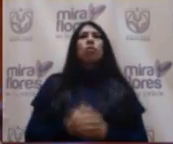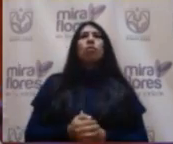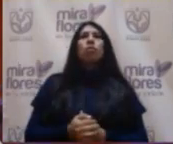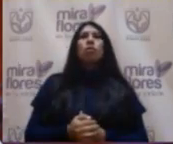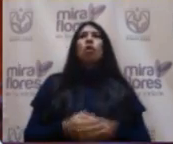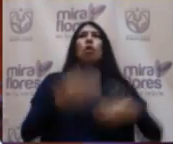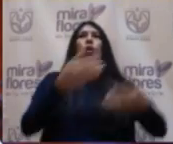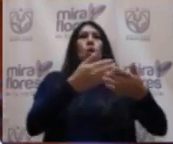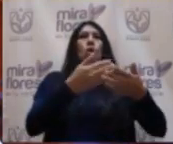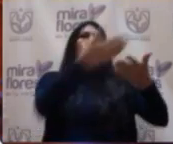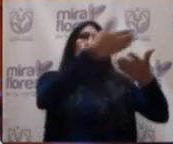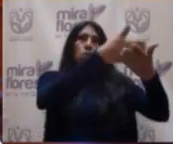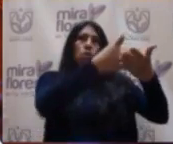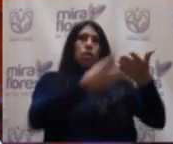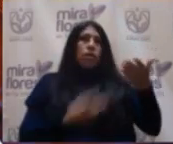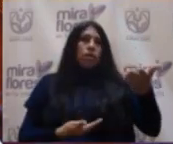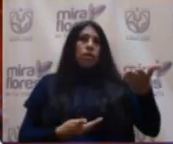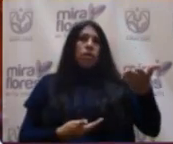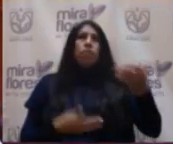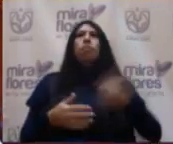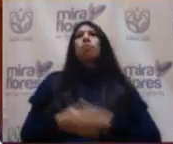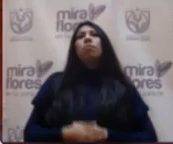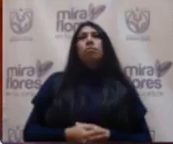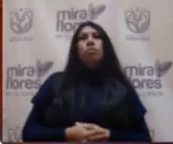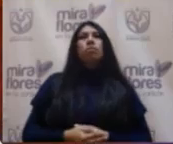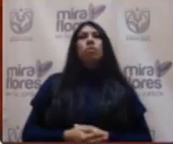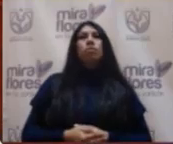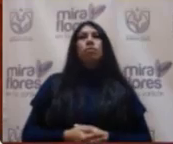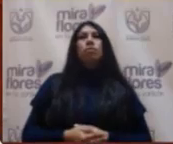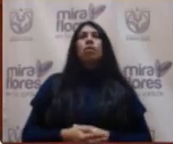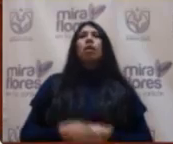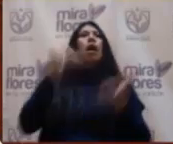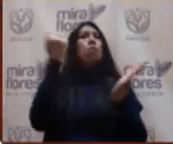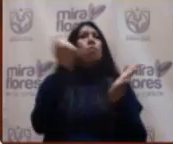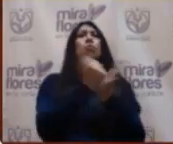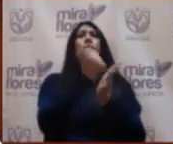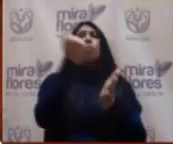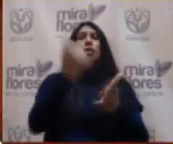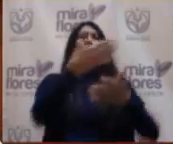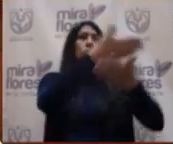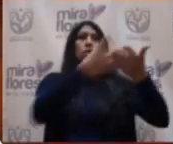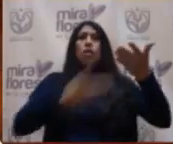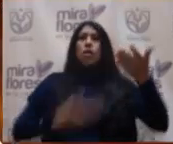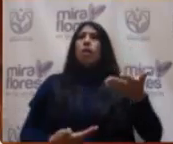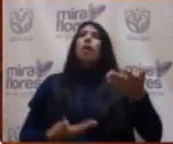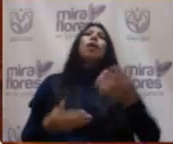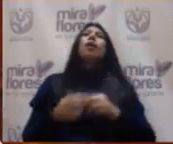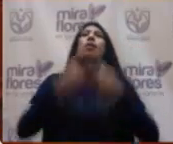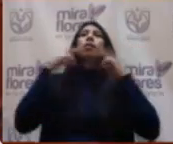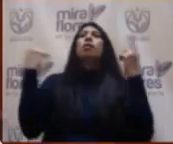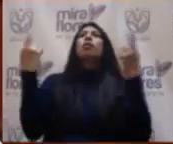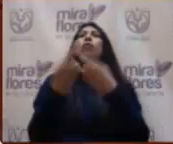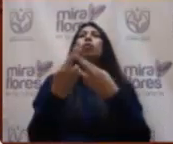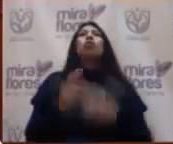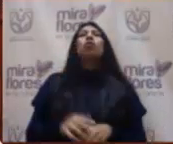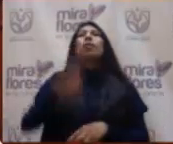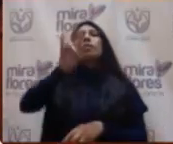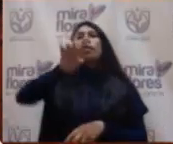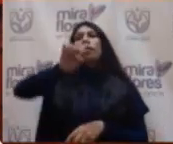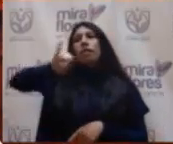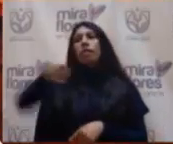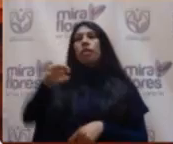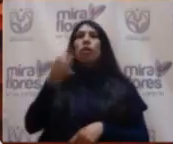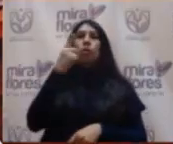un acta por revisar, ¿verdad? Efectivamente, señor alcalde. Aprobación del acta de la sesión ordinaria del consejo de fecha 7 de junio